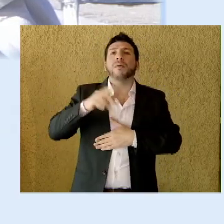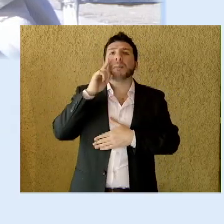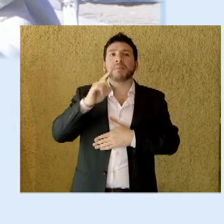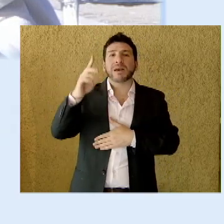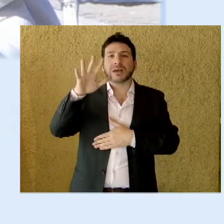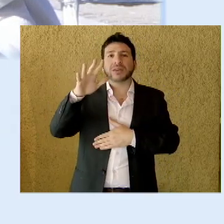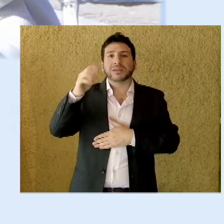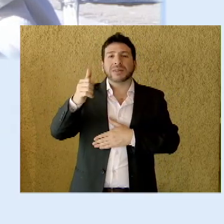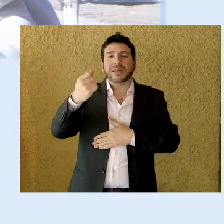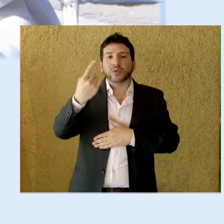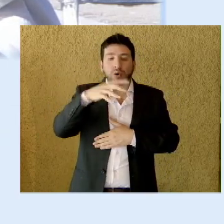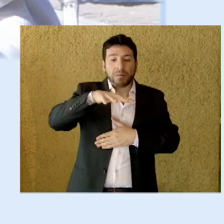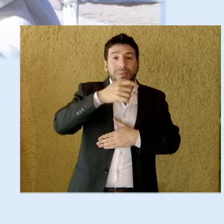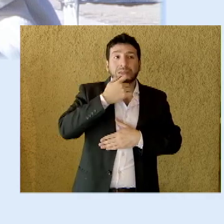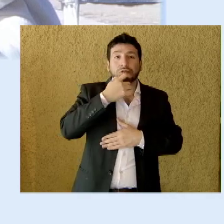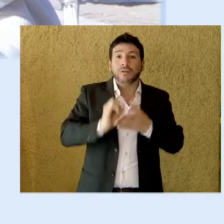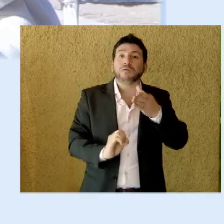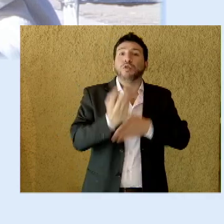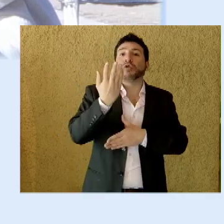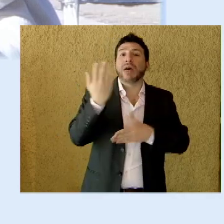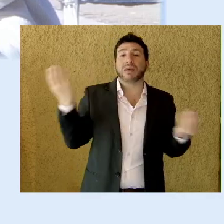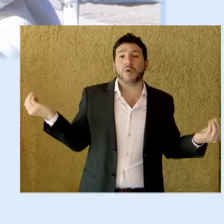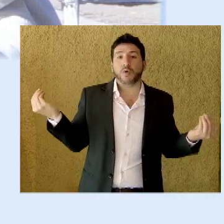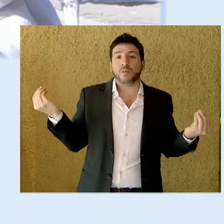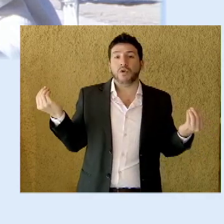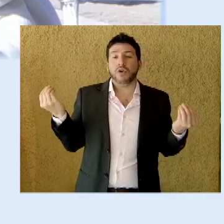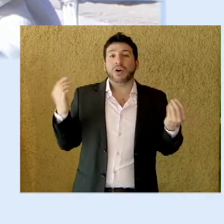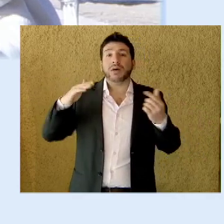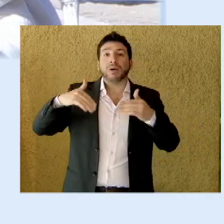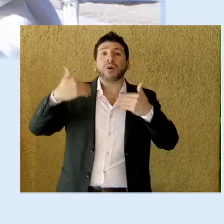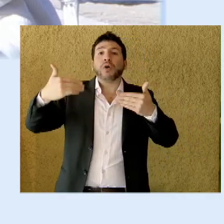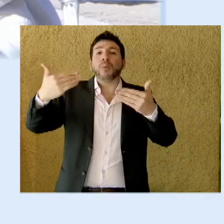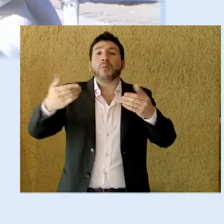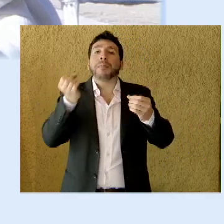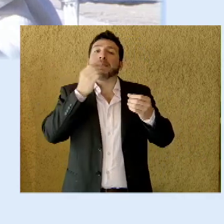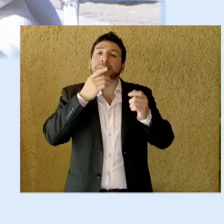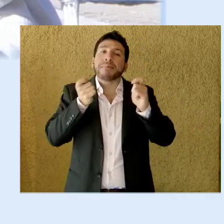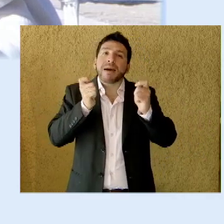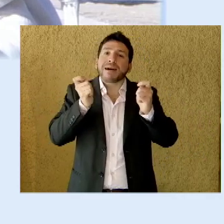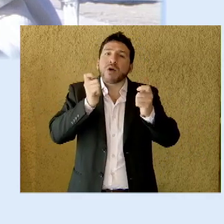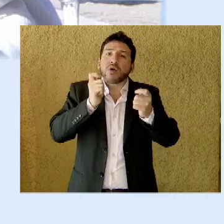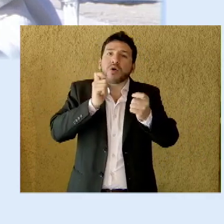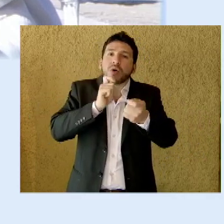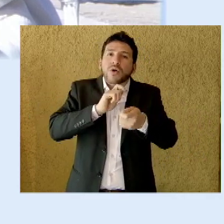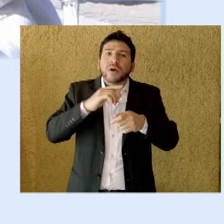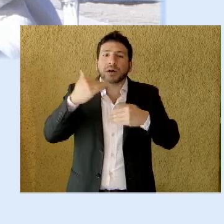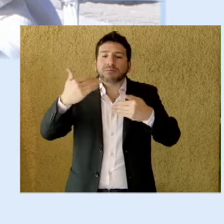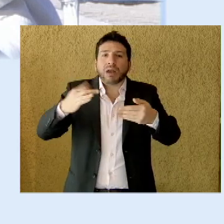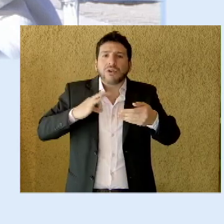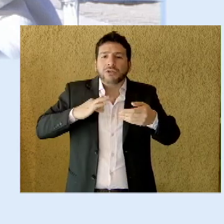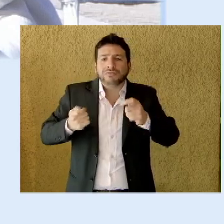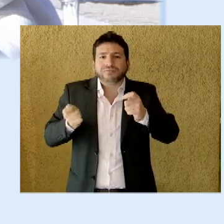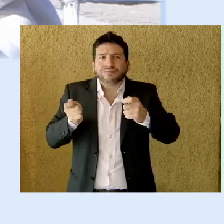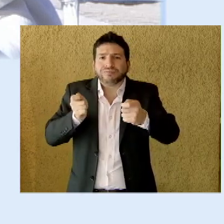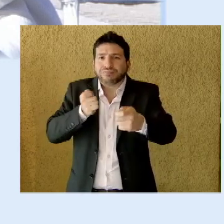1561, nuestra ciudad de Mendoza, y después obviamente cómo se fue aggiornando a lo que iba ocurriendo con el correr de los años